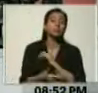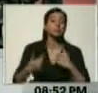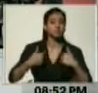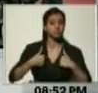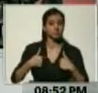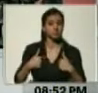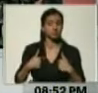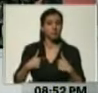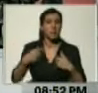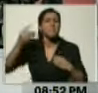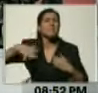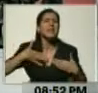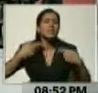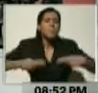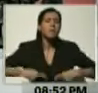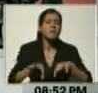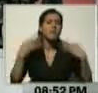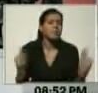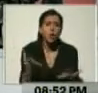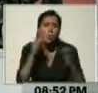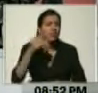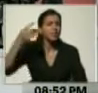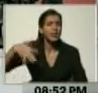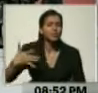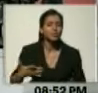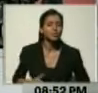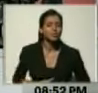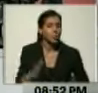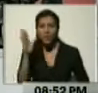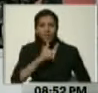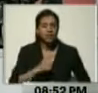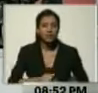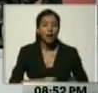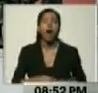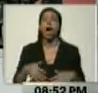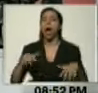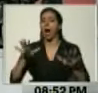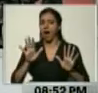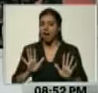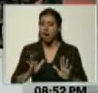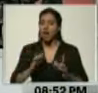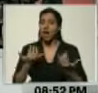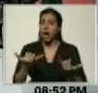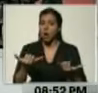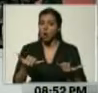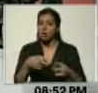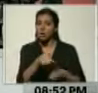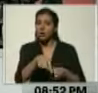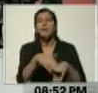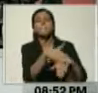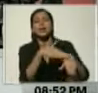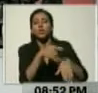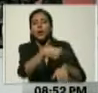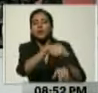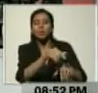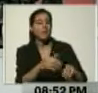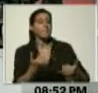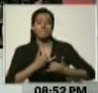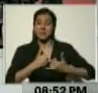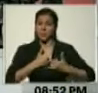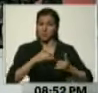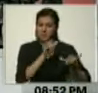Ahora, y mis derechos humanos y los de mi familia no existen. Ah, entonces les van a perdonar, se autoperdonan